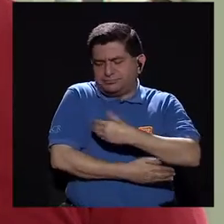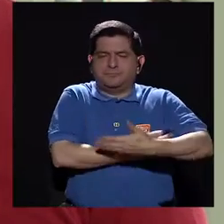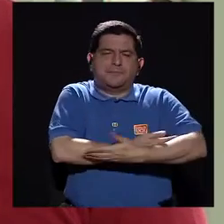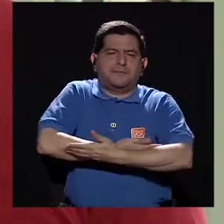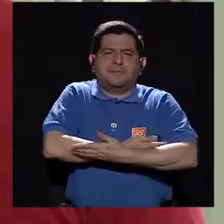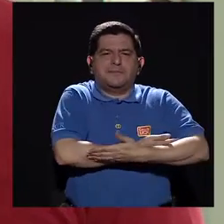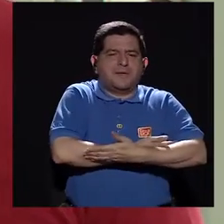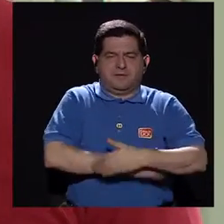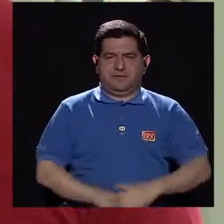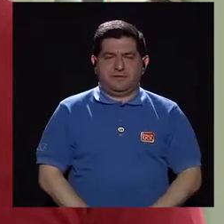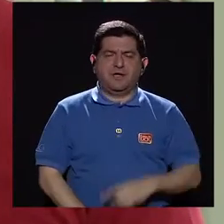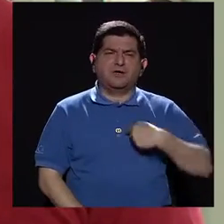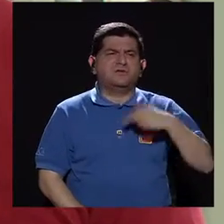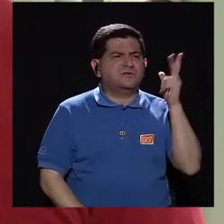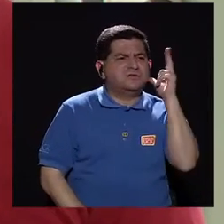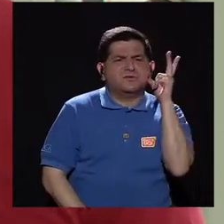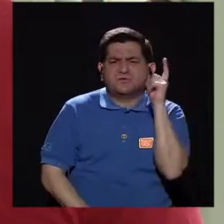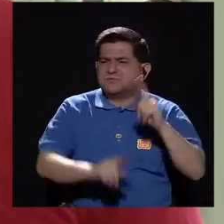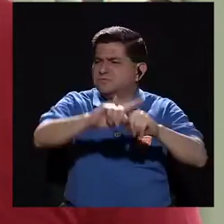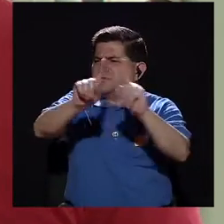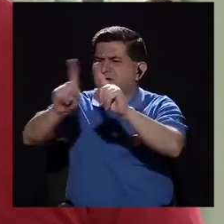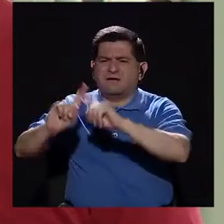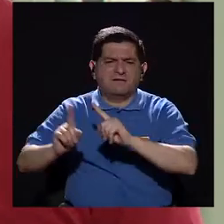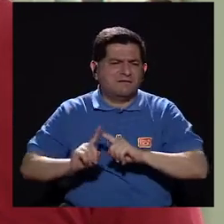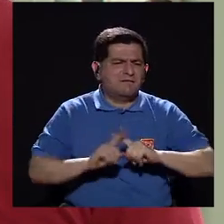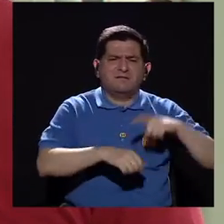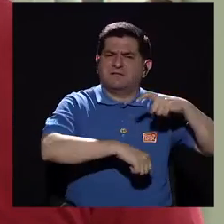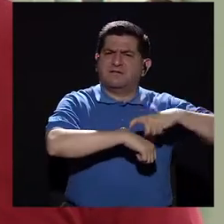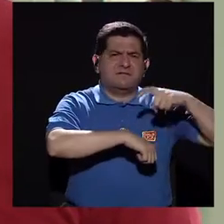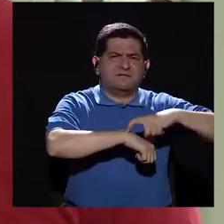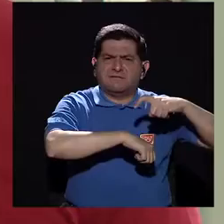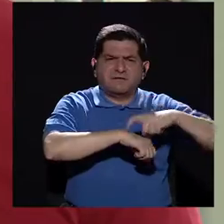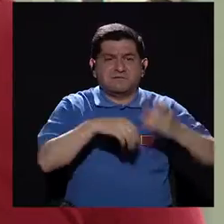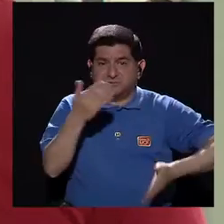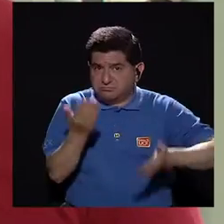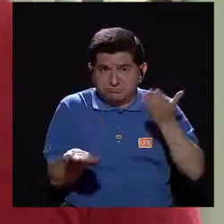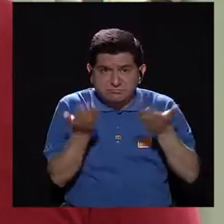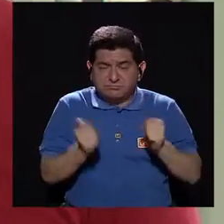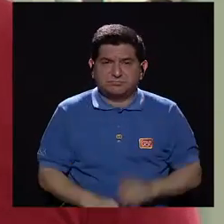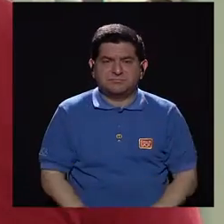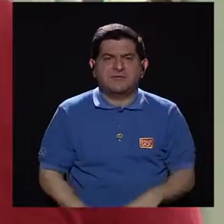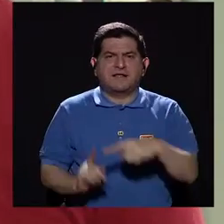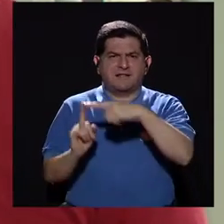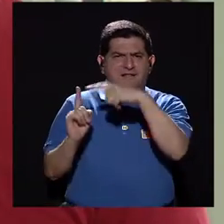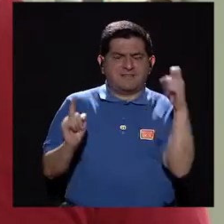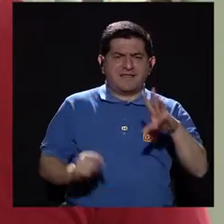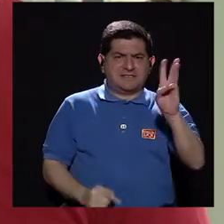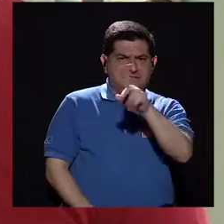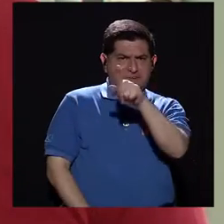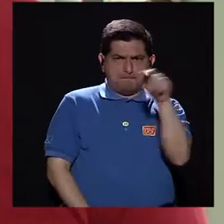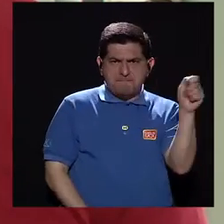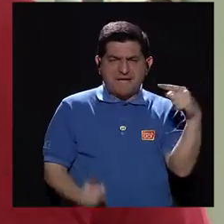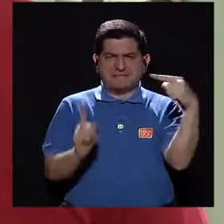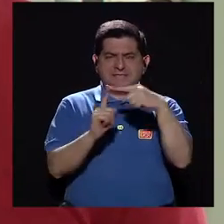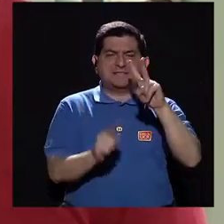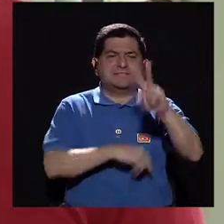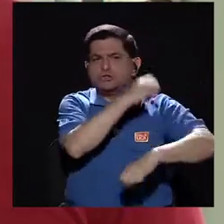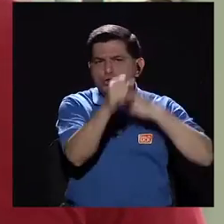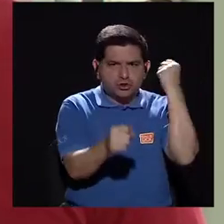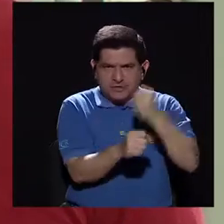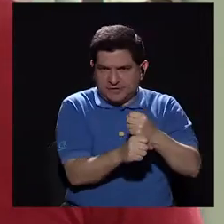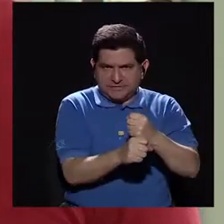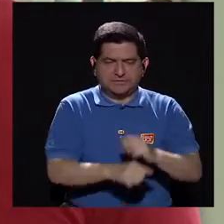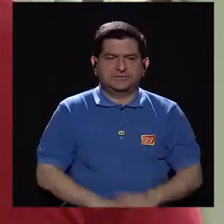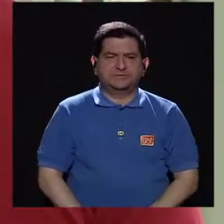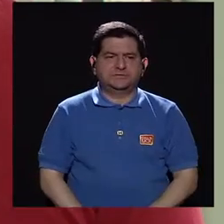para amamantar a un bebé? Ya que he oído diferentes tiempos, digámoslo así, desde